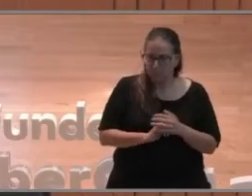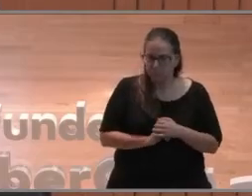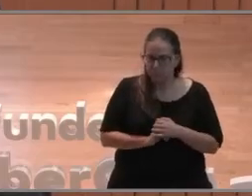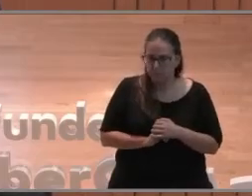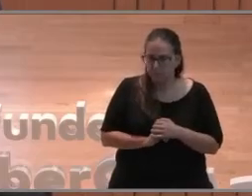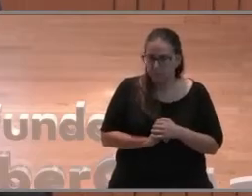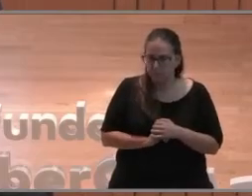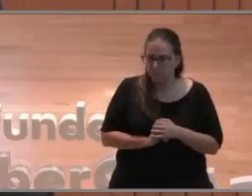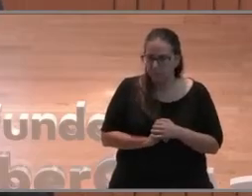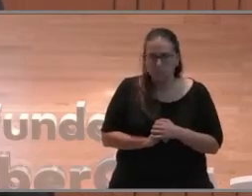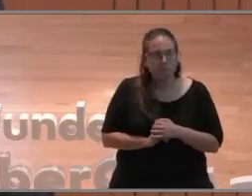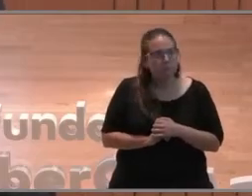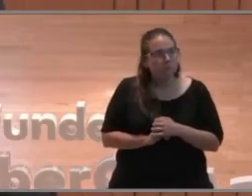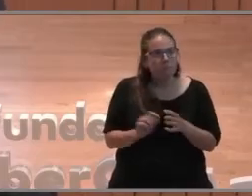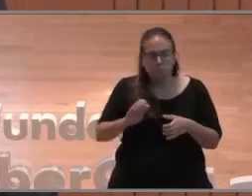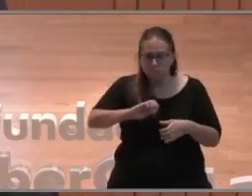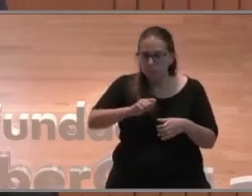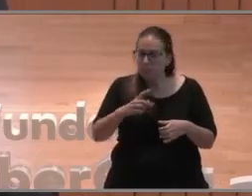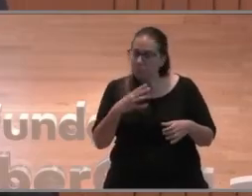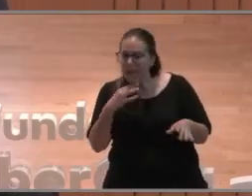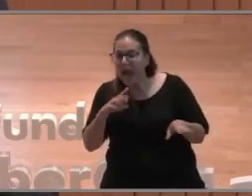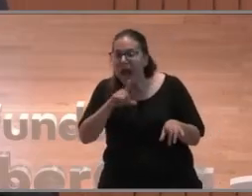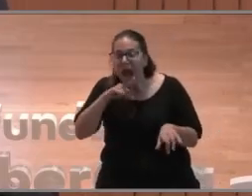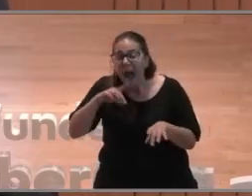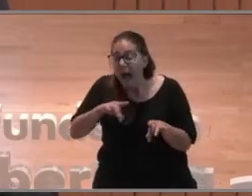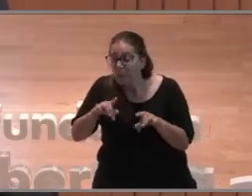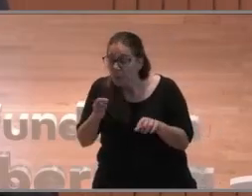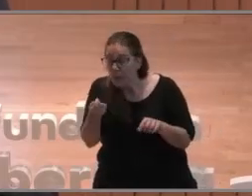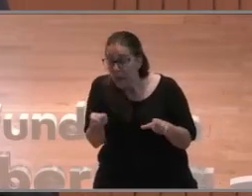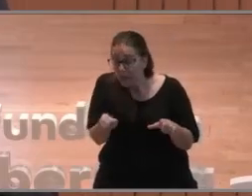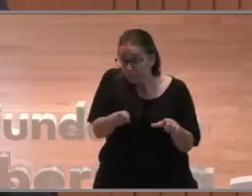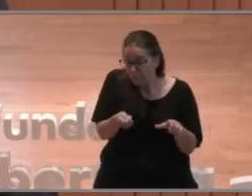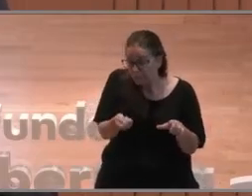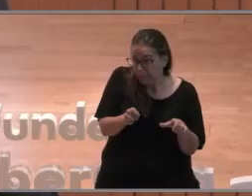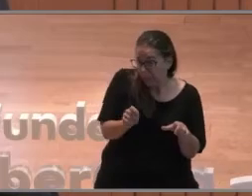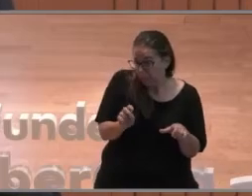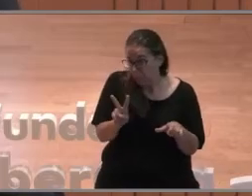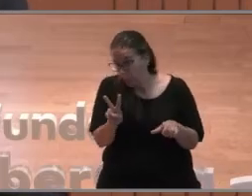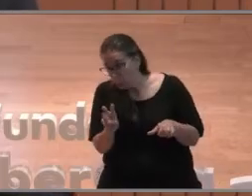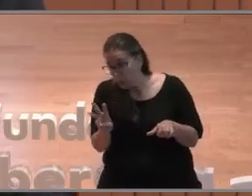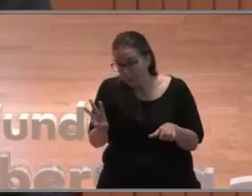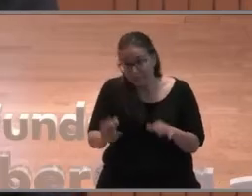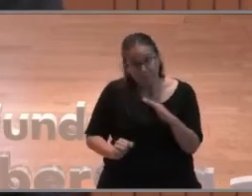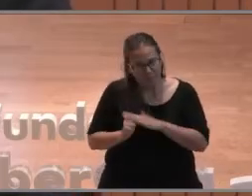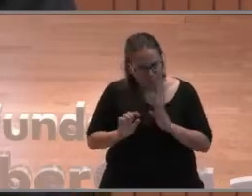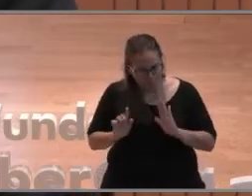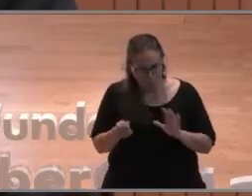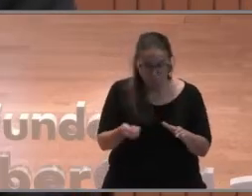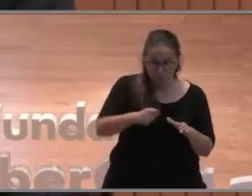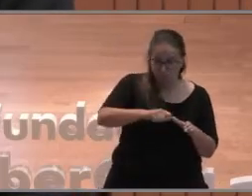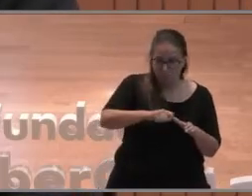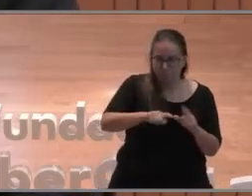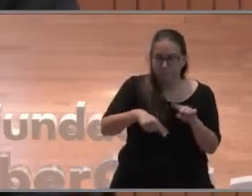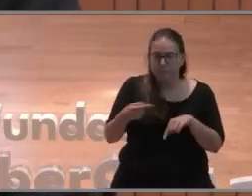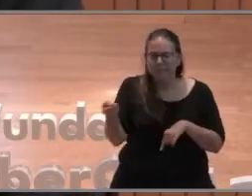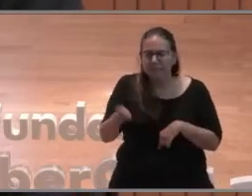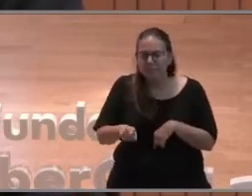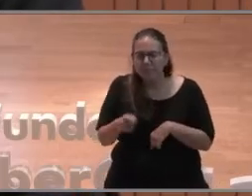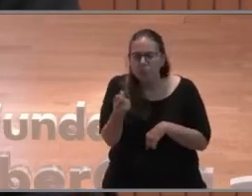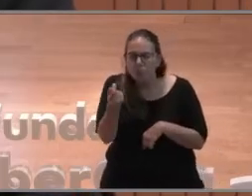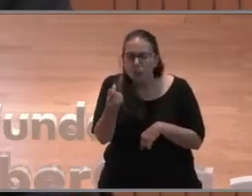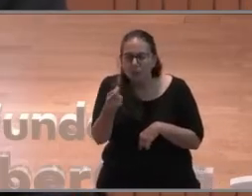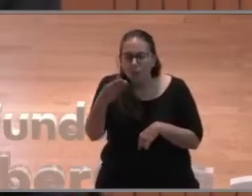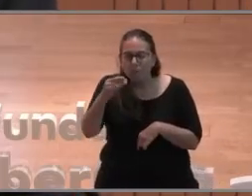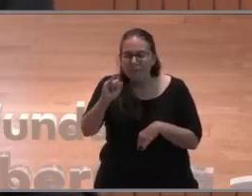y un poquito de azúcar, un par de cucharadas de azúcar o 3 si quieren, y un poquito de una